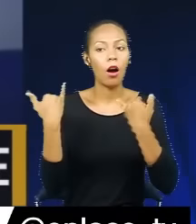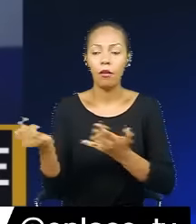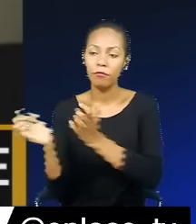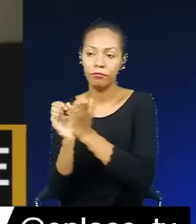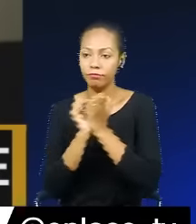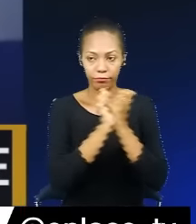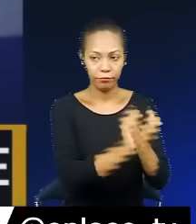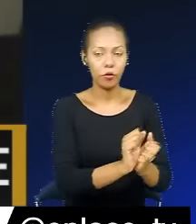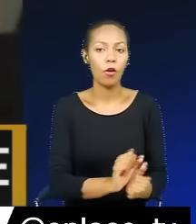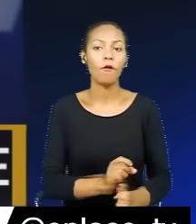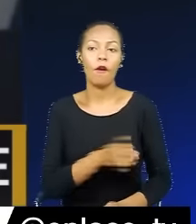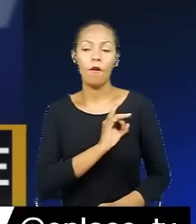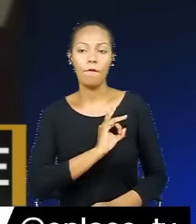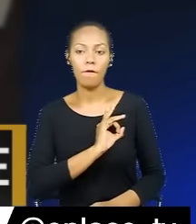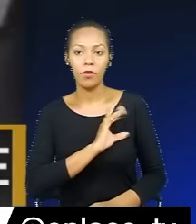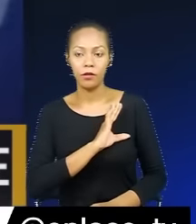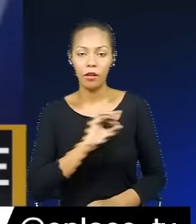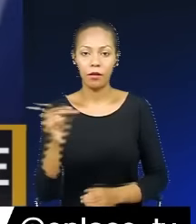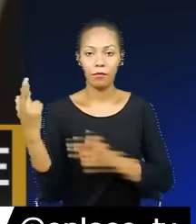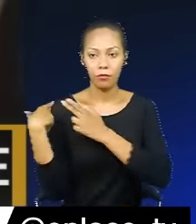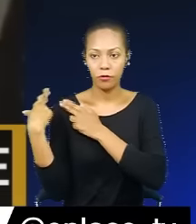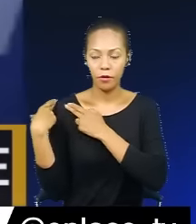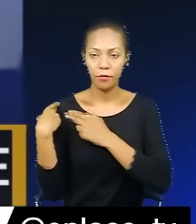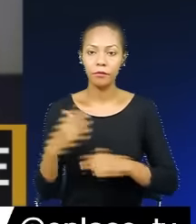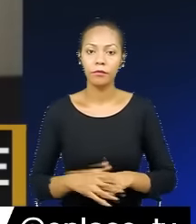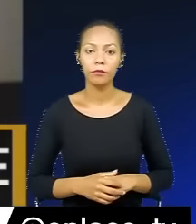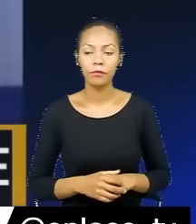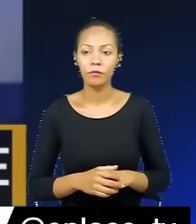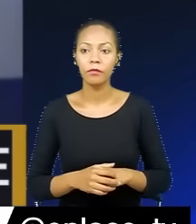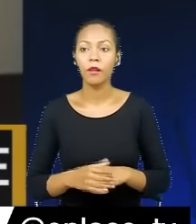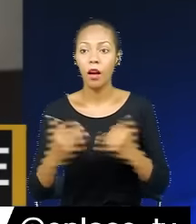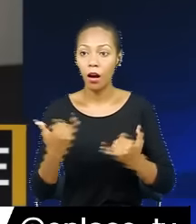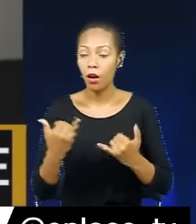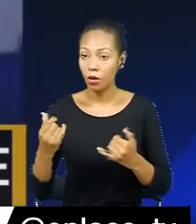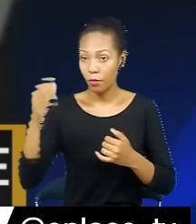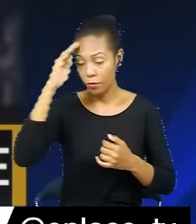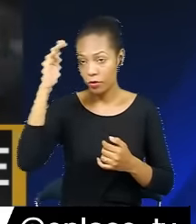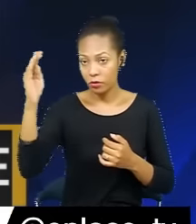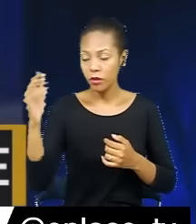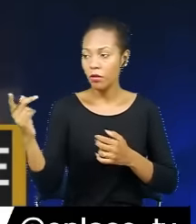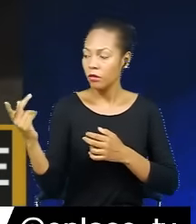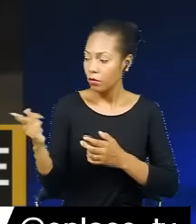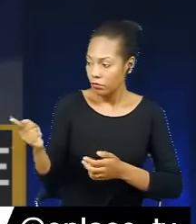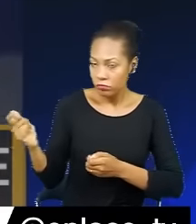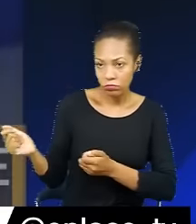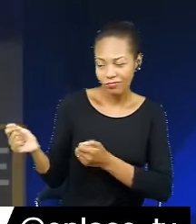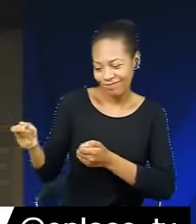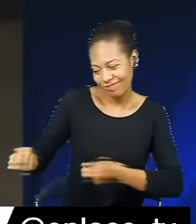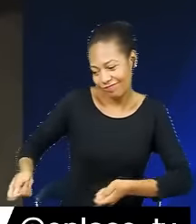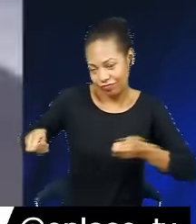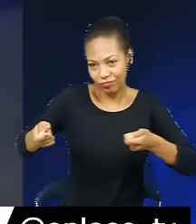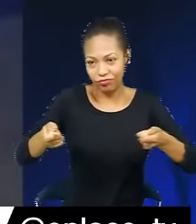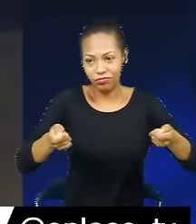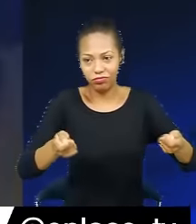La seccional de investigación criminal de la Policía Nacional realizó la inspección y levantamiento del cadáver hacia las 10 de la noche.